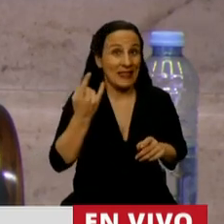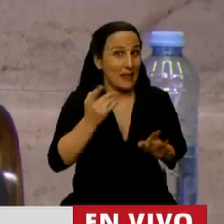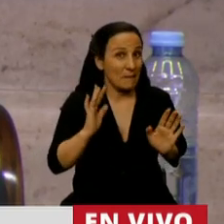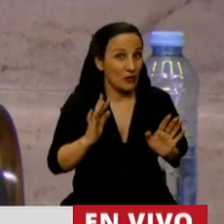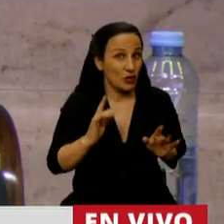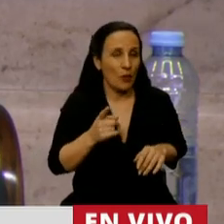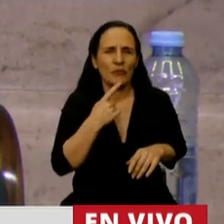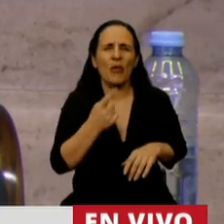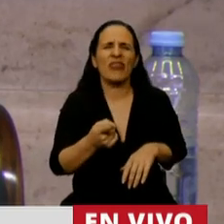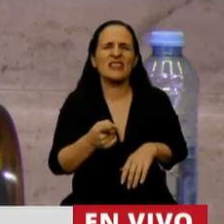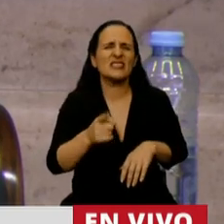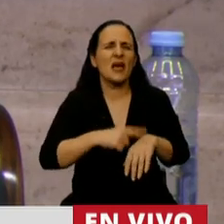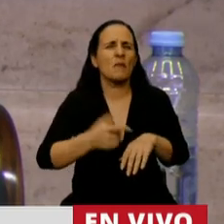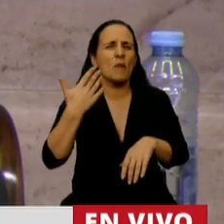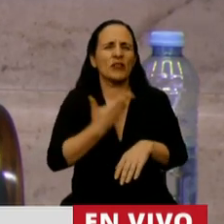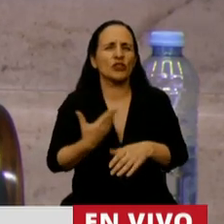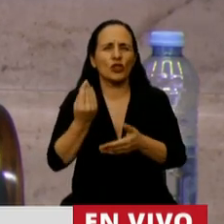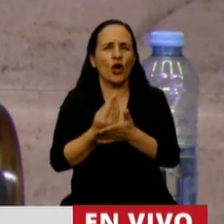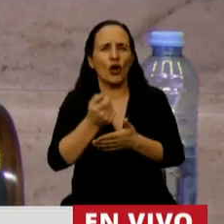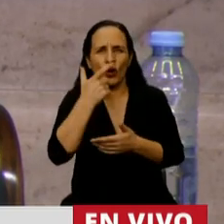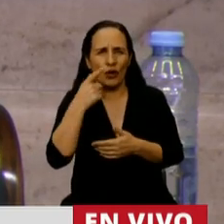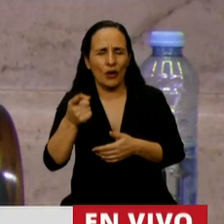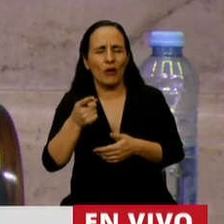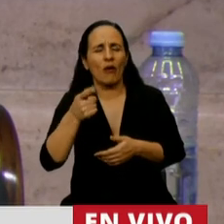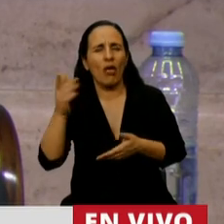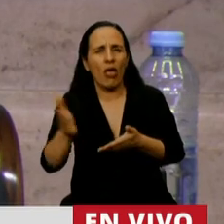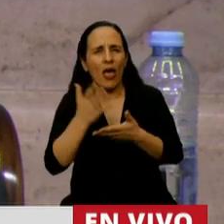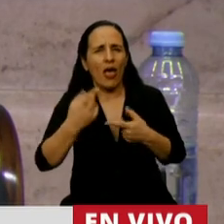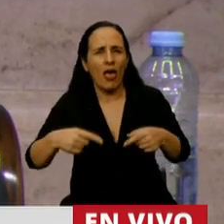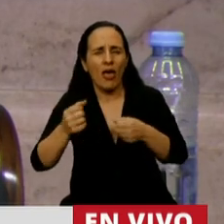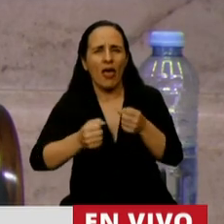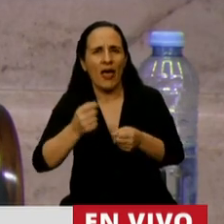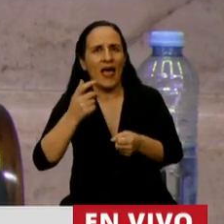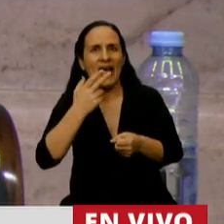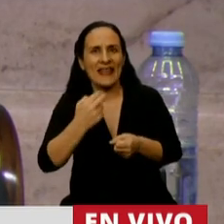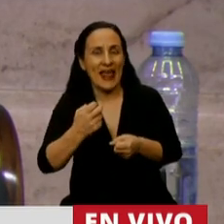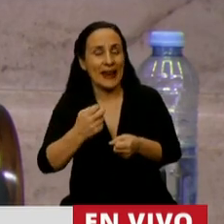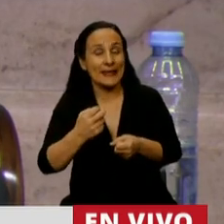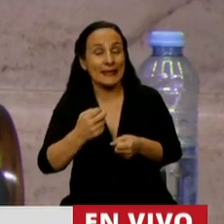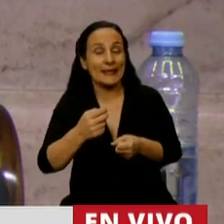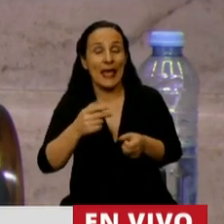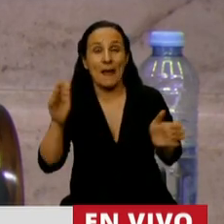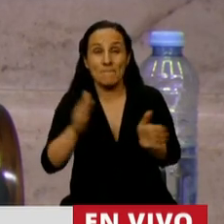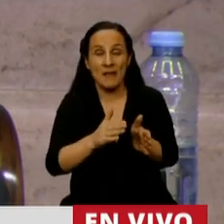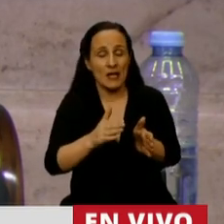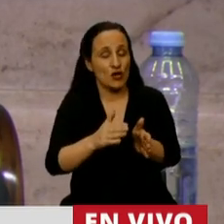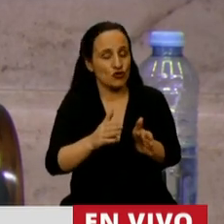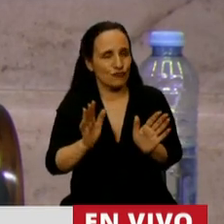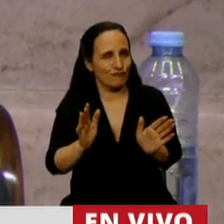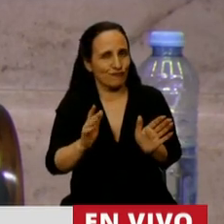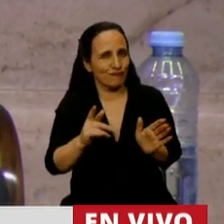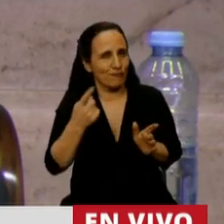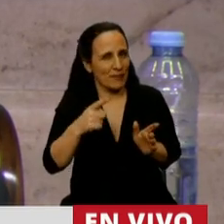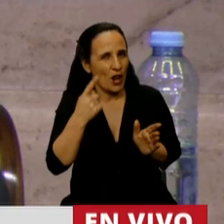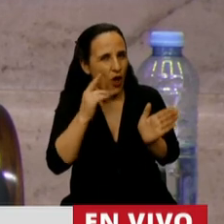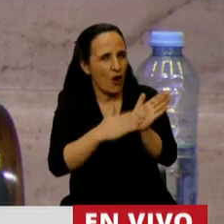se disminuyó la producción de energía de argentina y todos los datos muestran que la producción